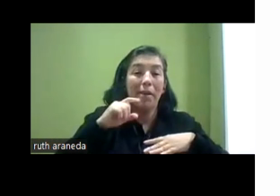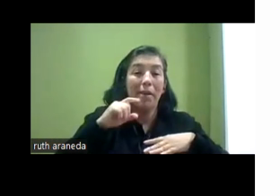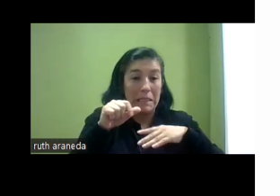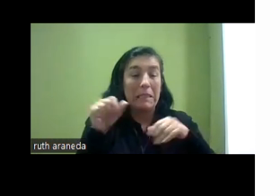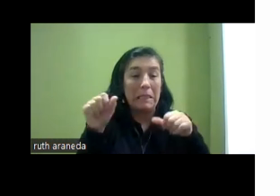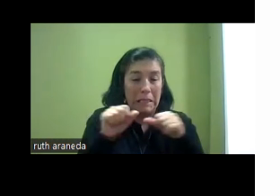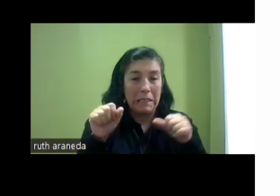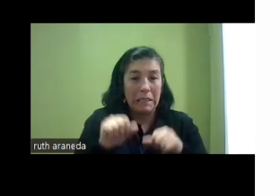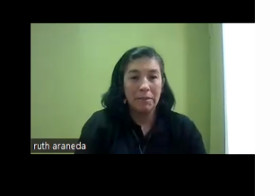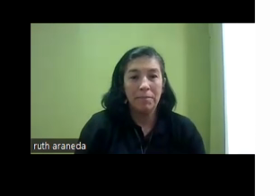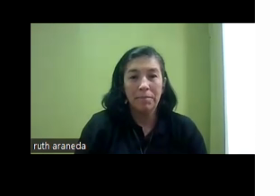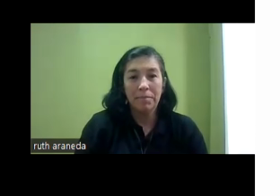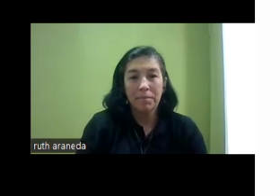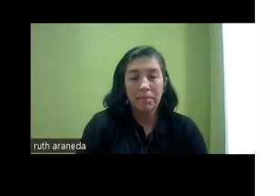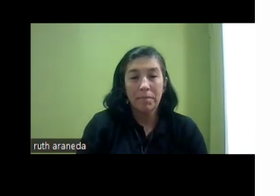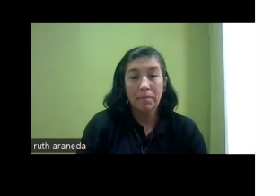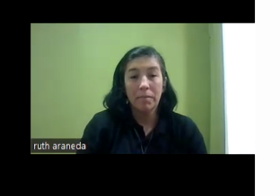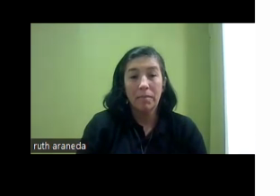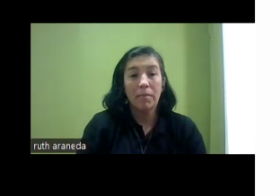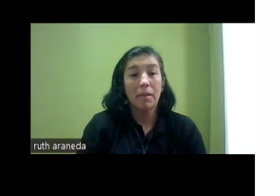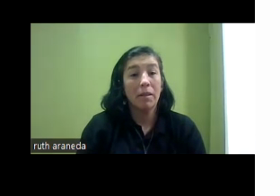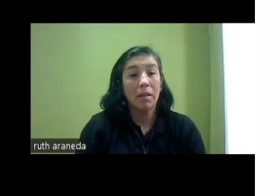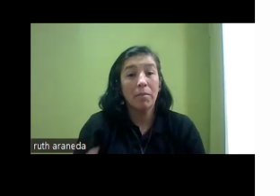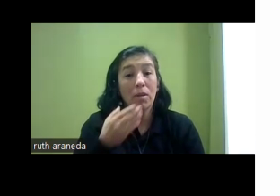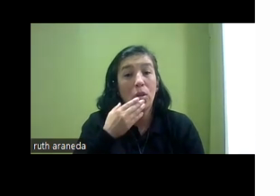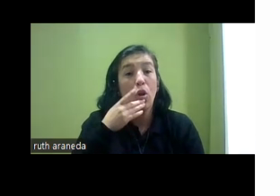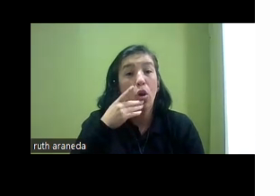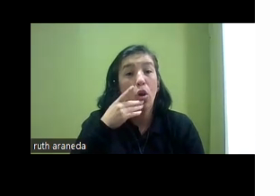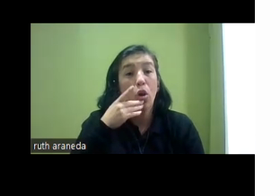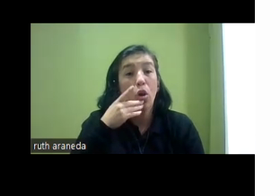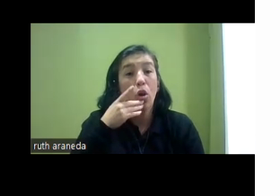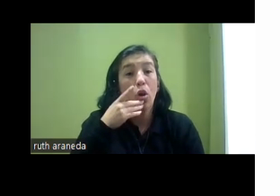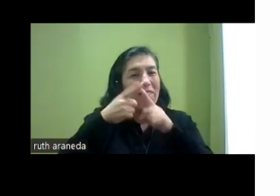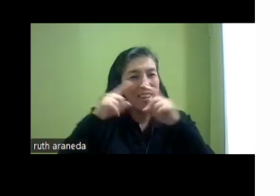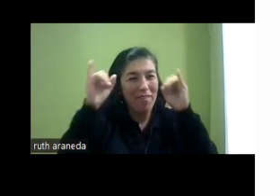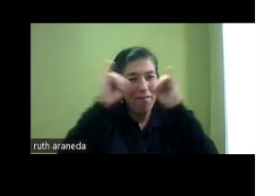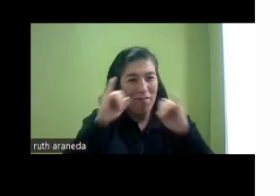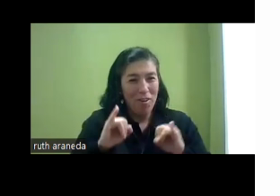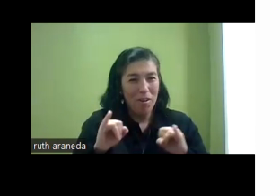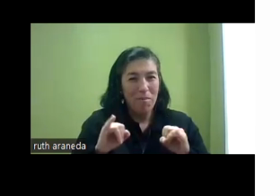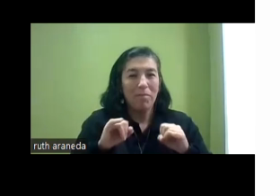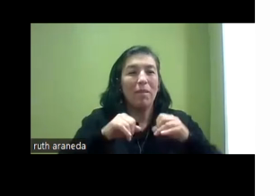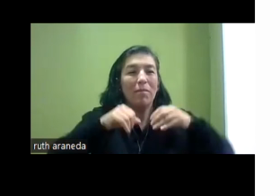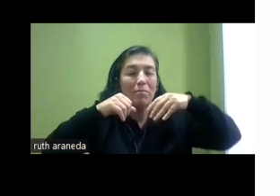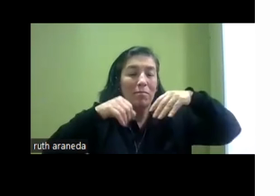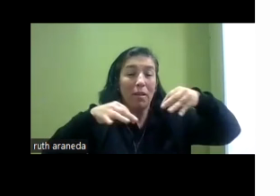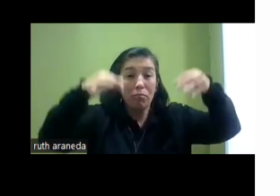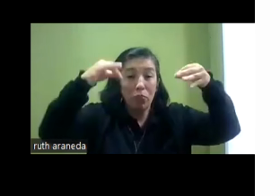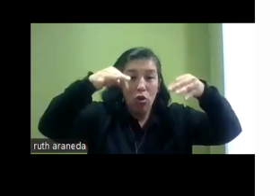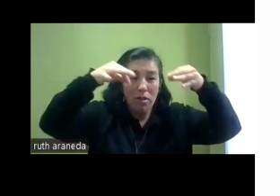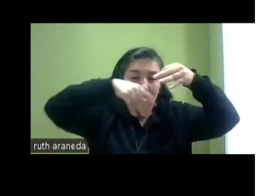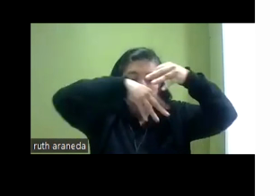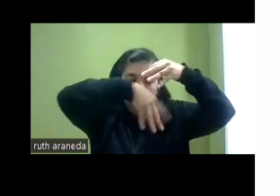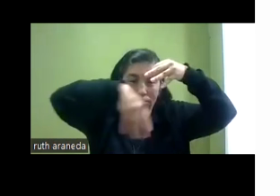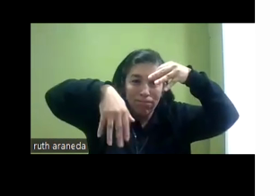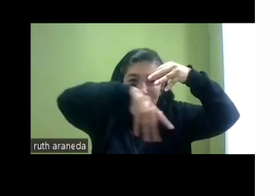cercana. Más chuspas, algunas con flecos, que es una decoración adicional, o